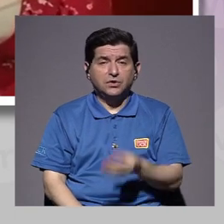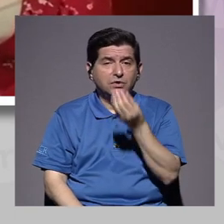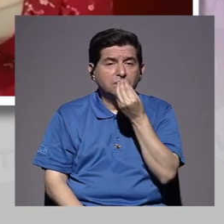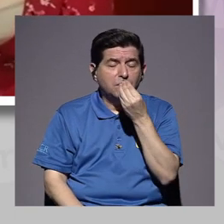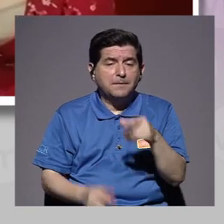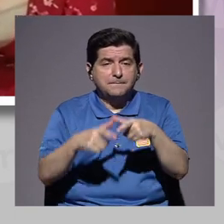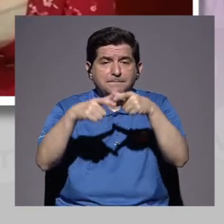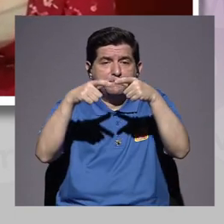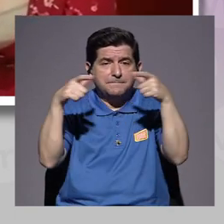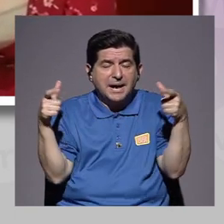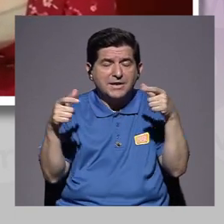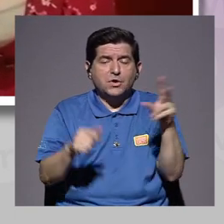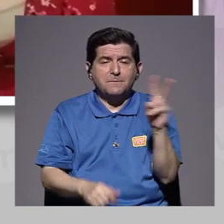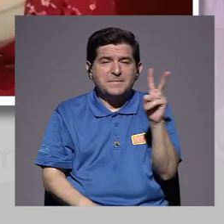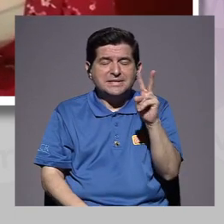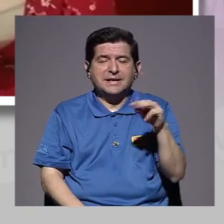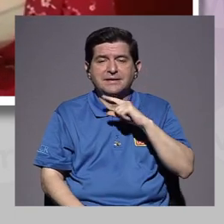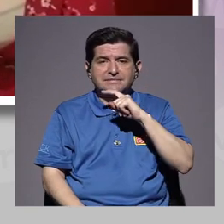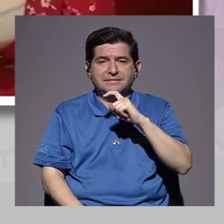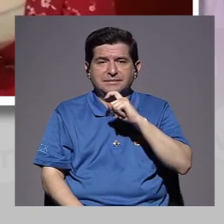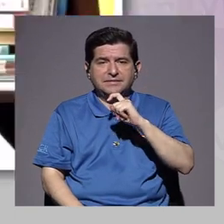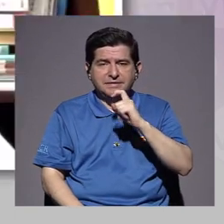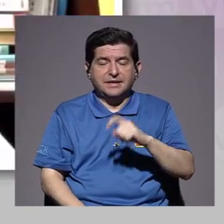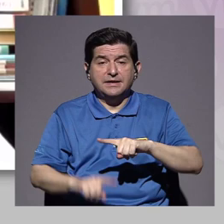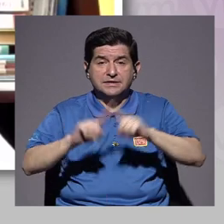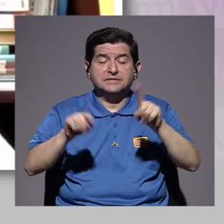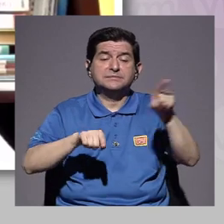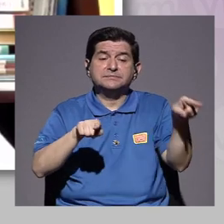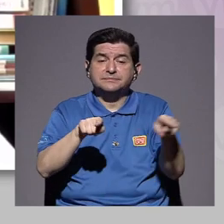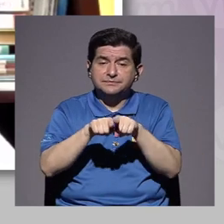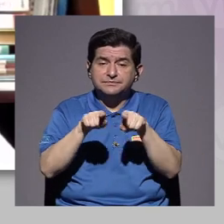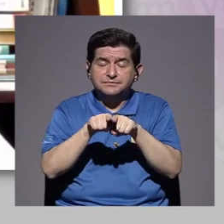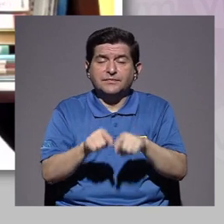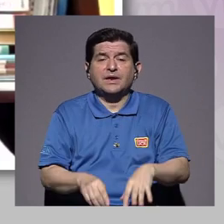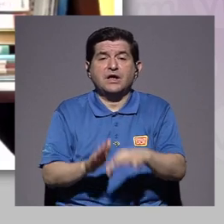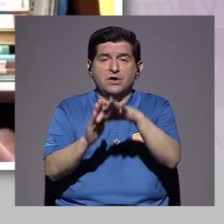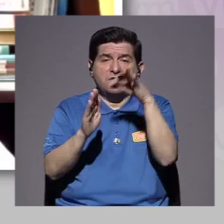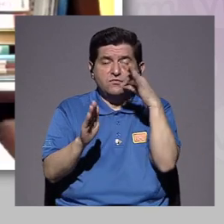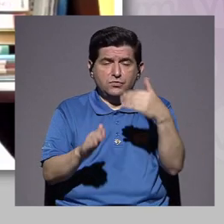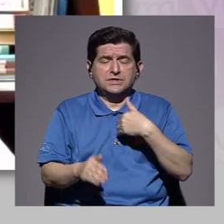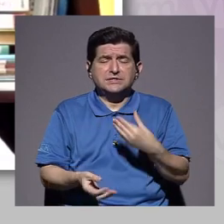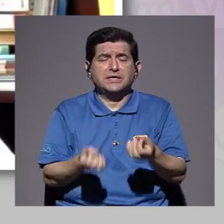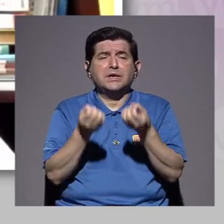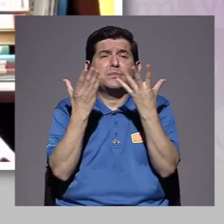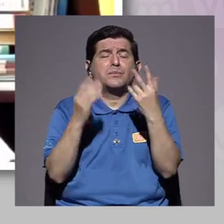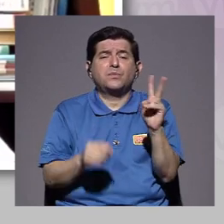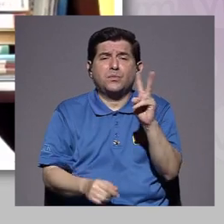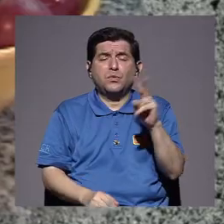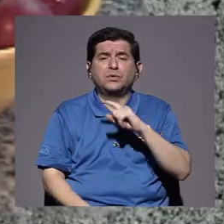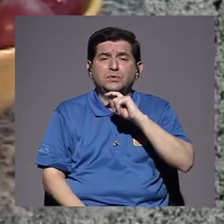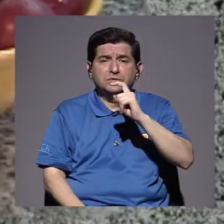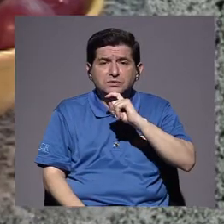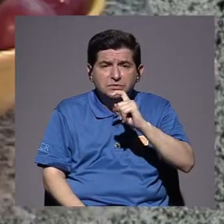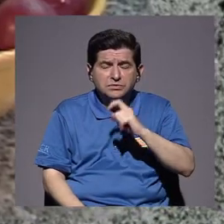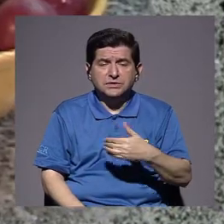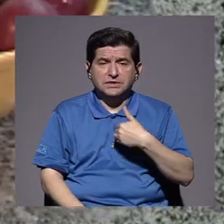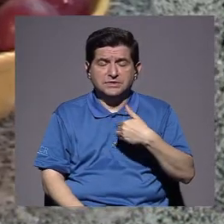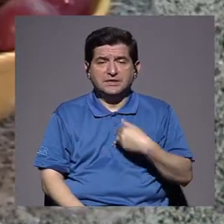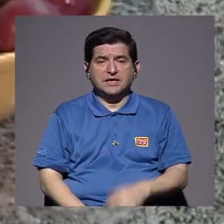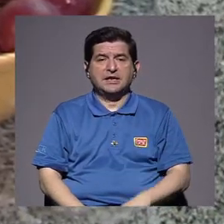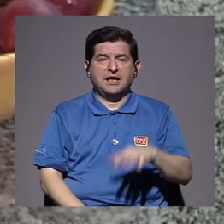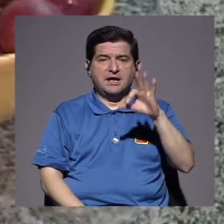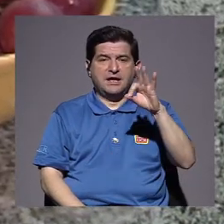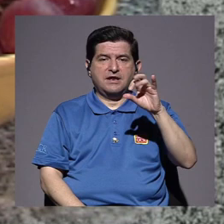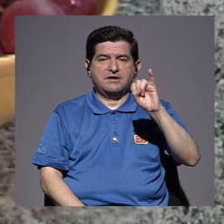consumiendo la mayoría de vitaminas y minerales, pero además las frutas, además de tener muchas vitaminas y minerales,